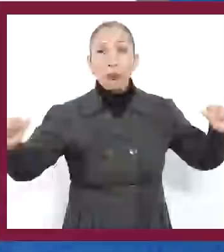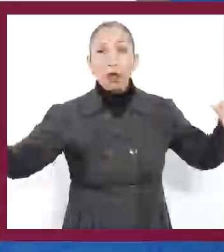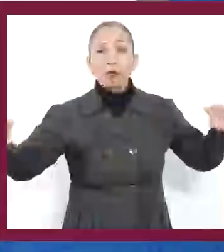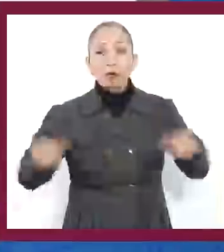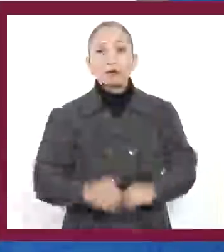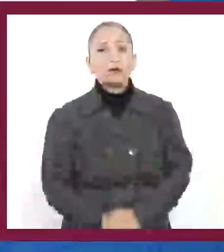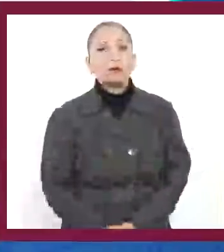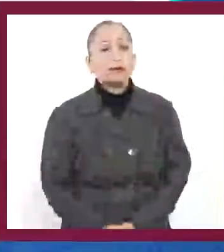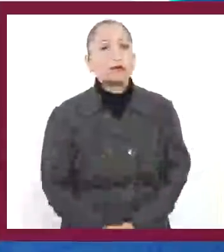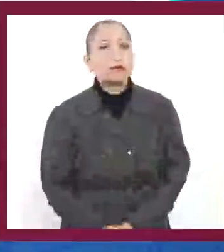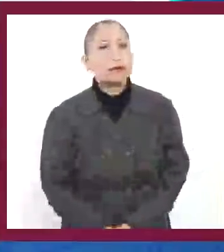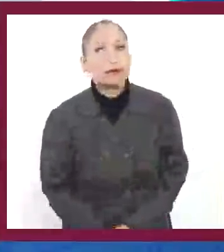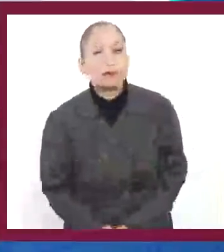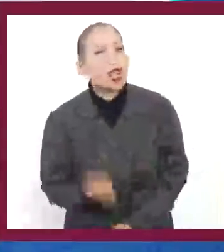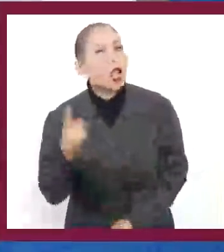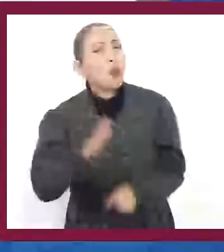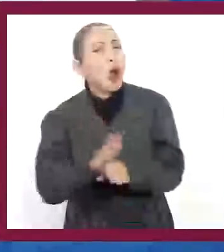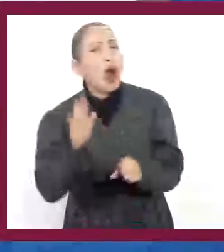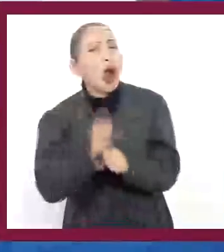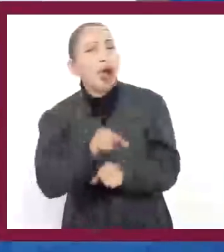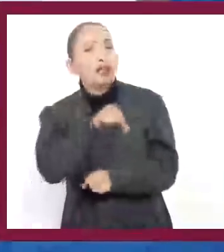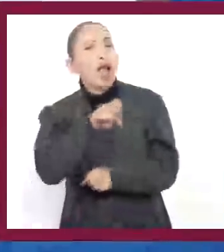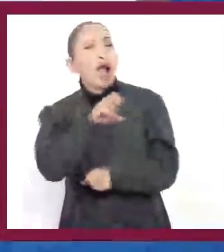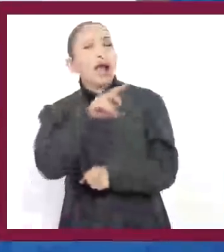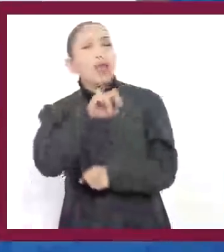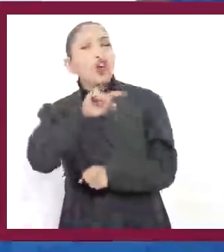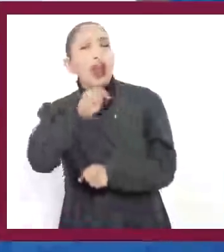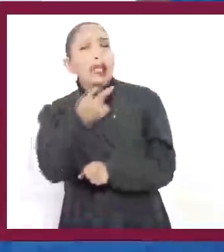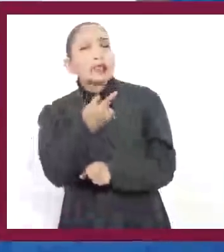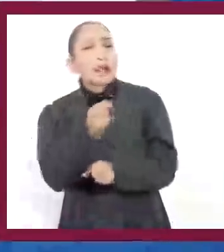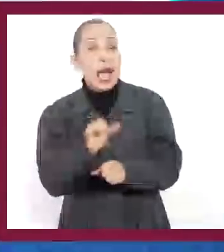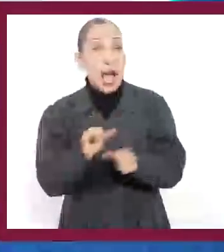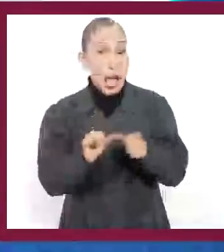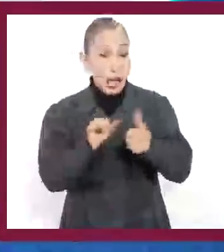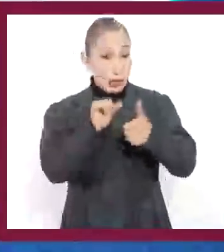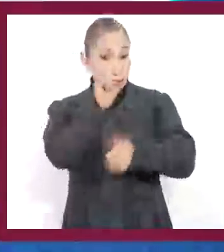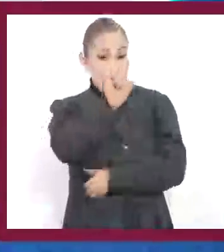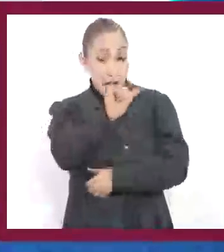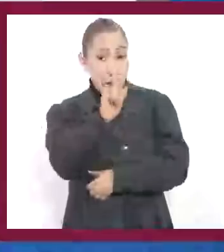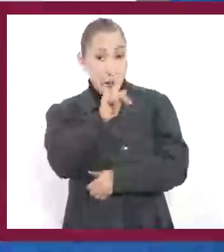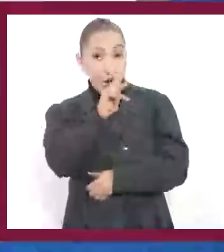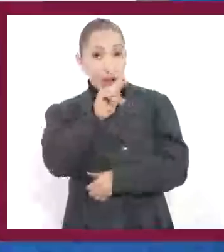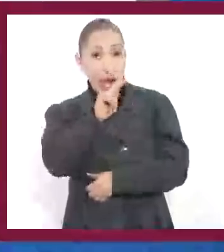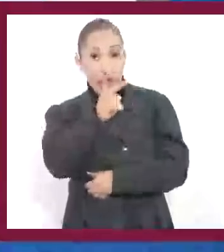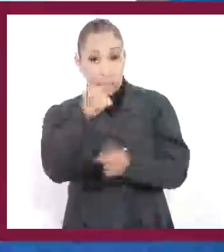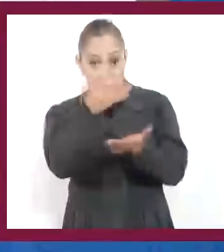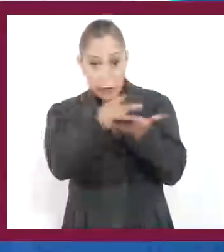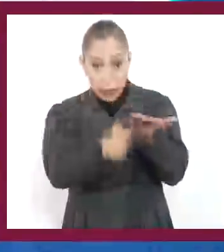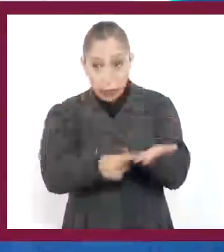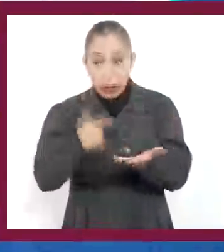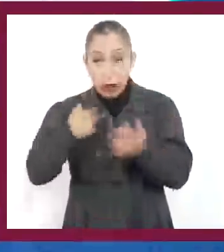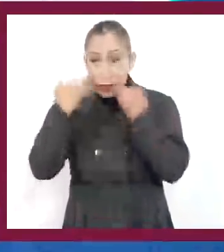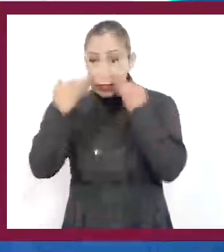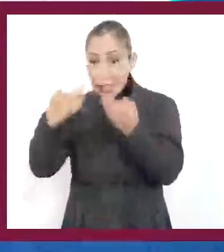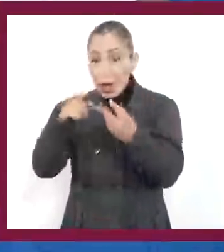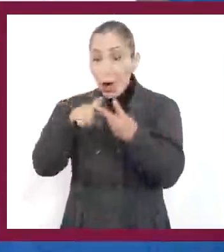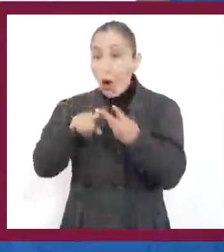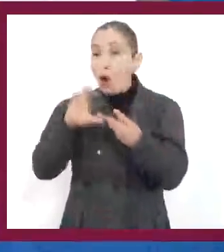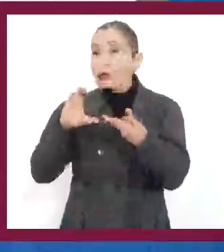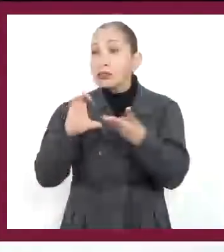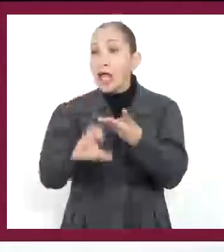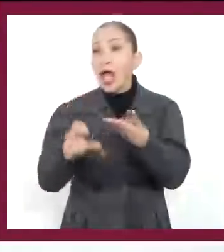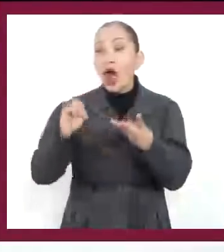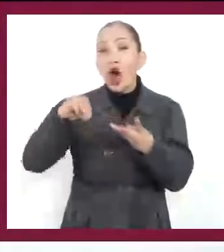derrumba. ¿De qué tipo de narrador se trata? A. Protagonista. B. Testigo.